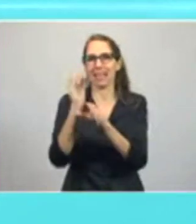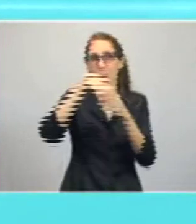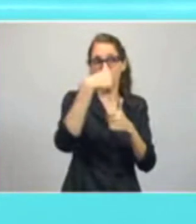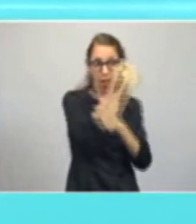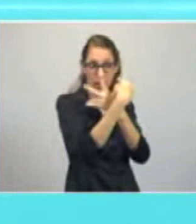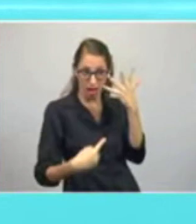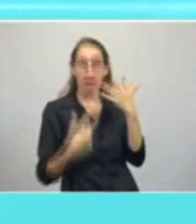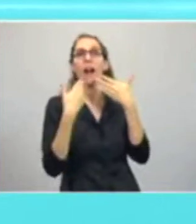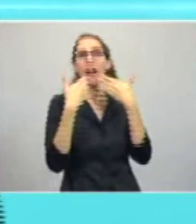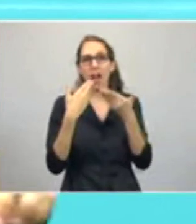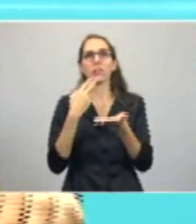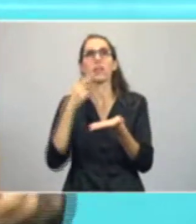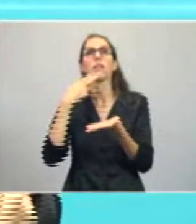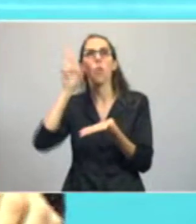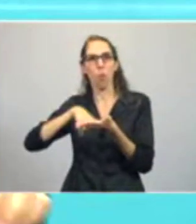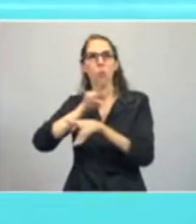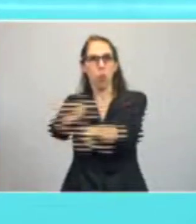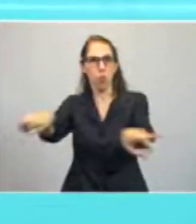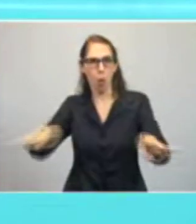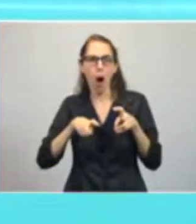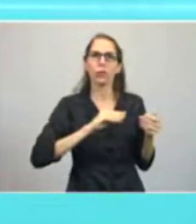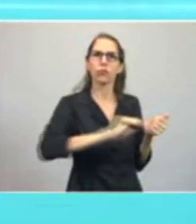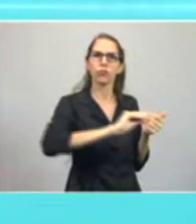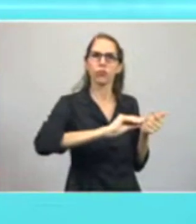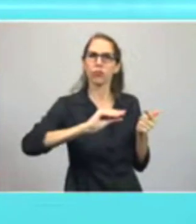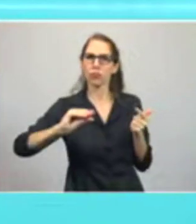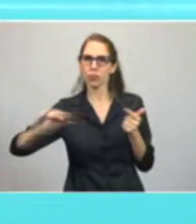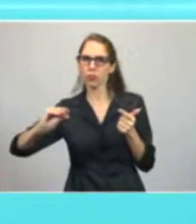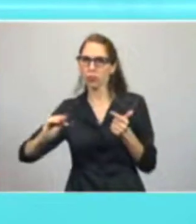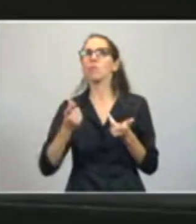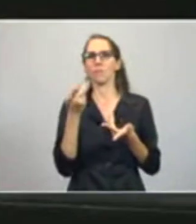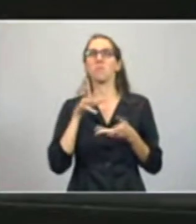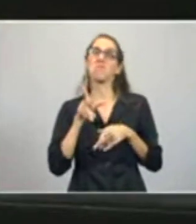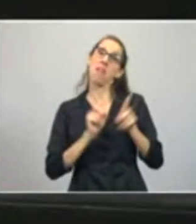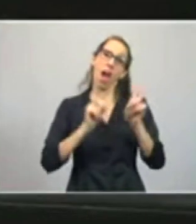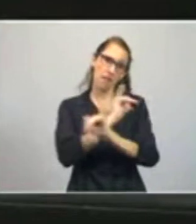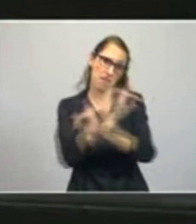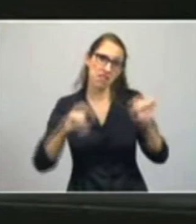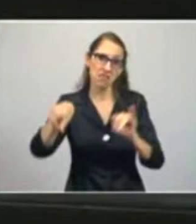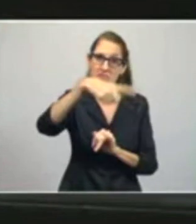es lo que hacemos con los impuestos en la Provincia de Buenos Aires. Para el que no lo sabe,